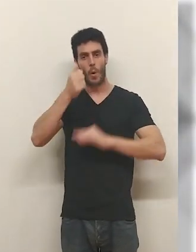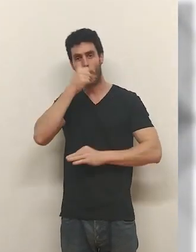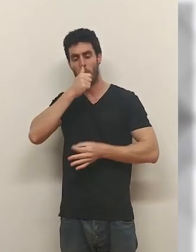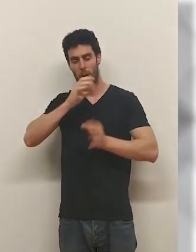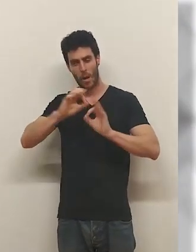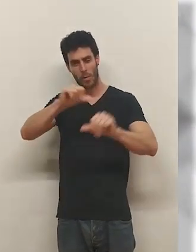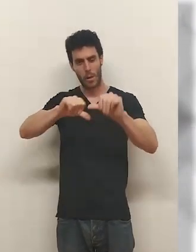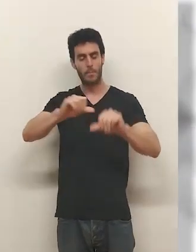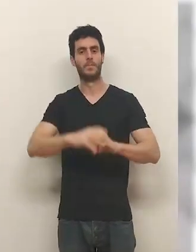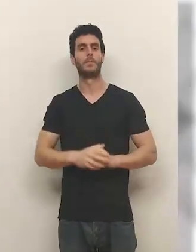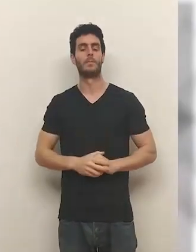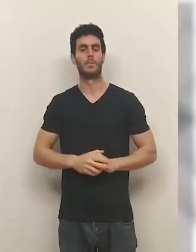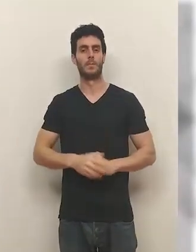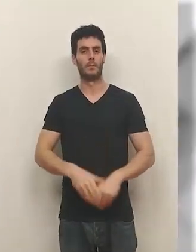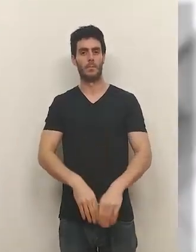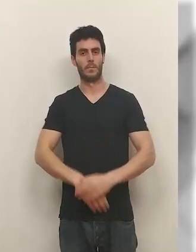un vino especiado.